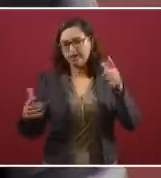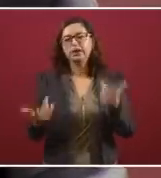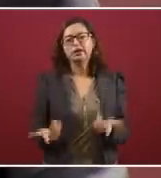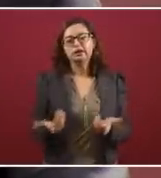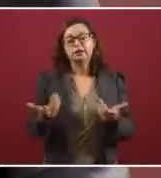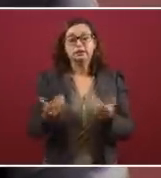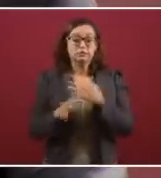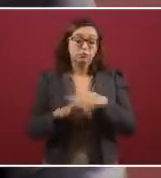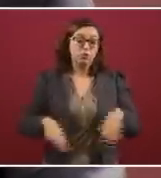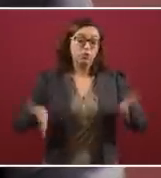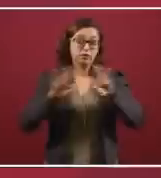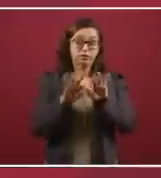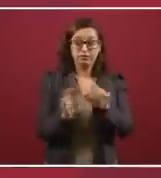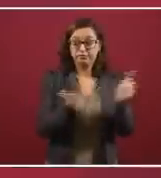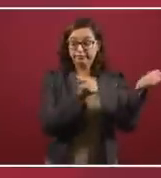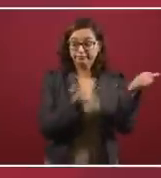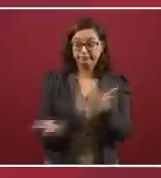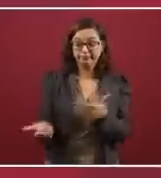puede